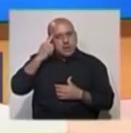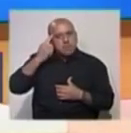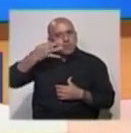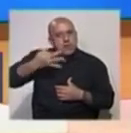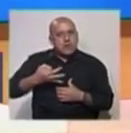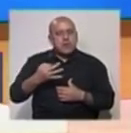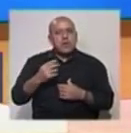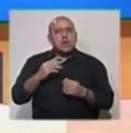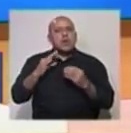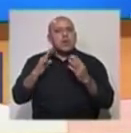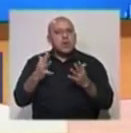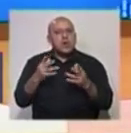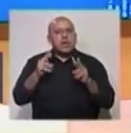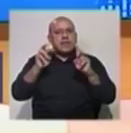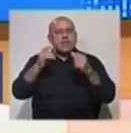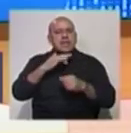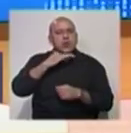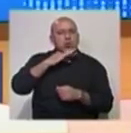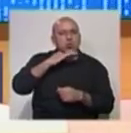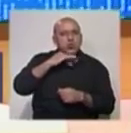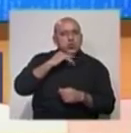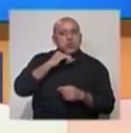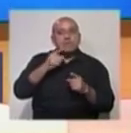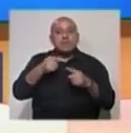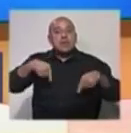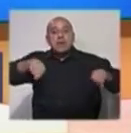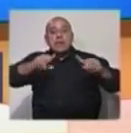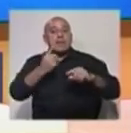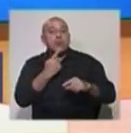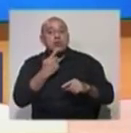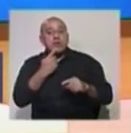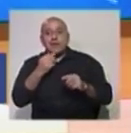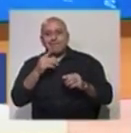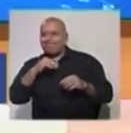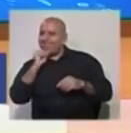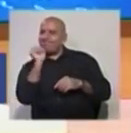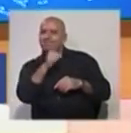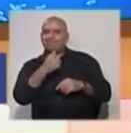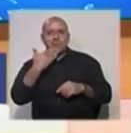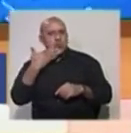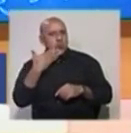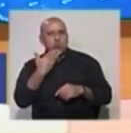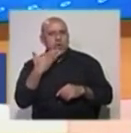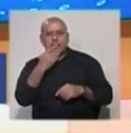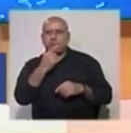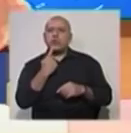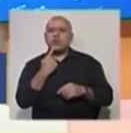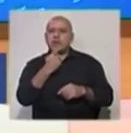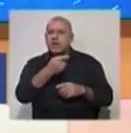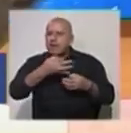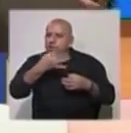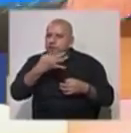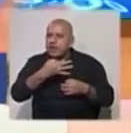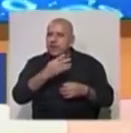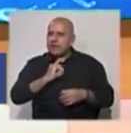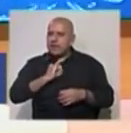de los efectos devastadores de la corrupción? La deslegitimidad de la política. Se vacía la política y entonces queda